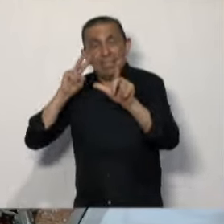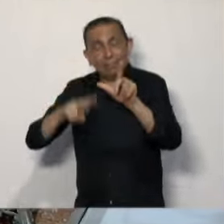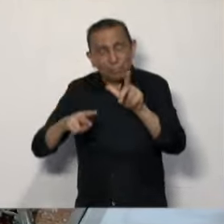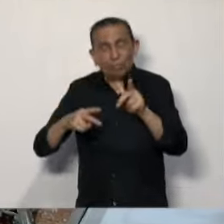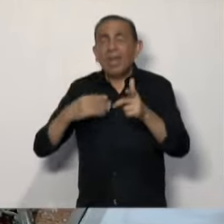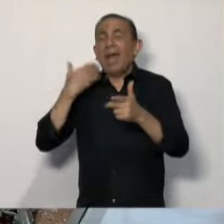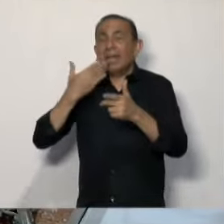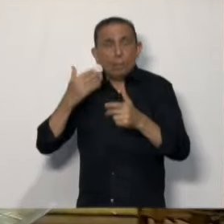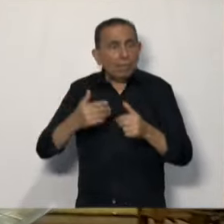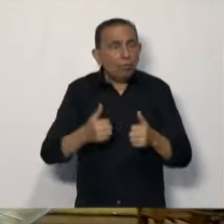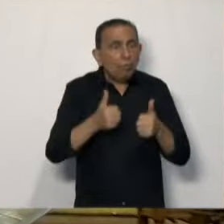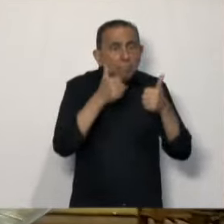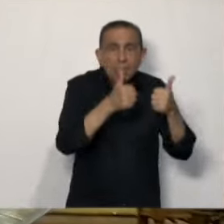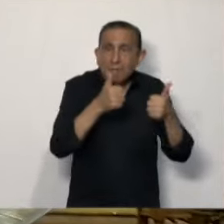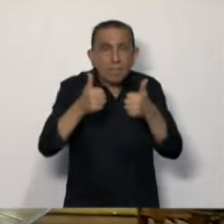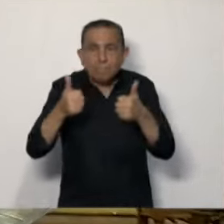sale bien.